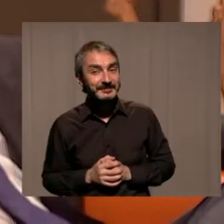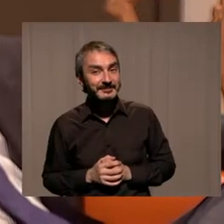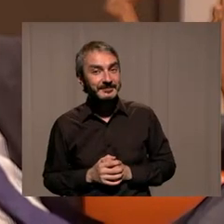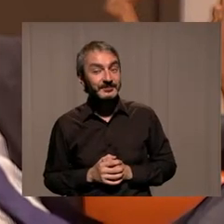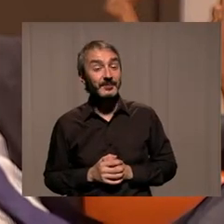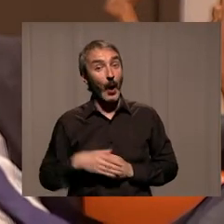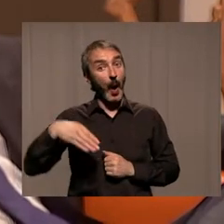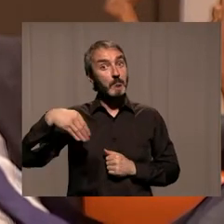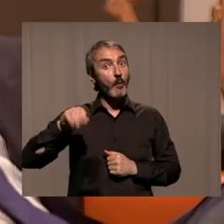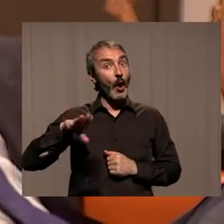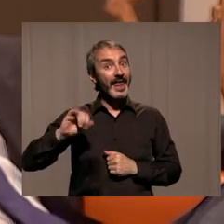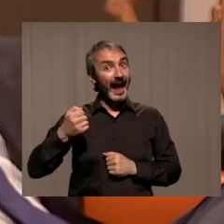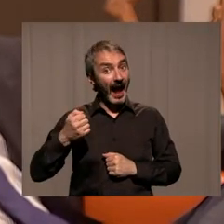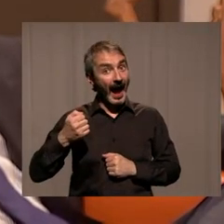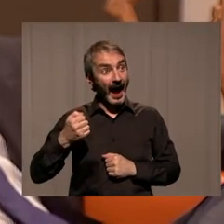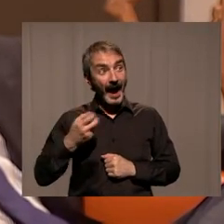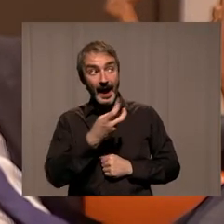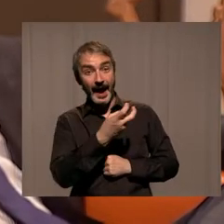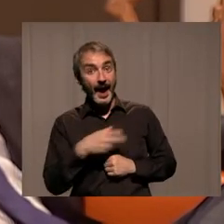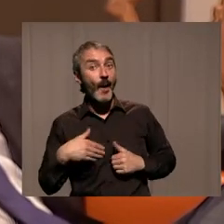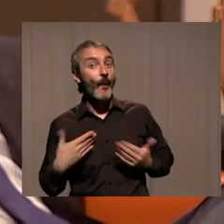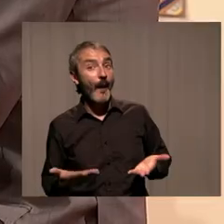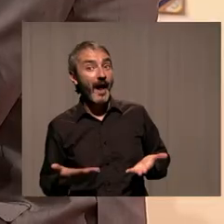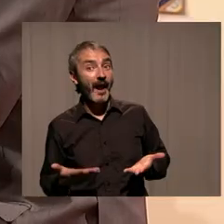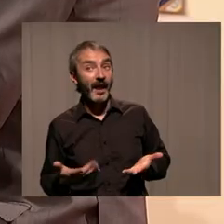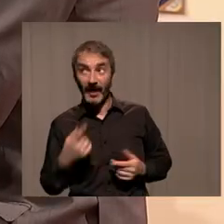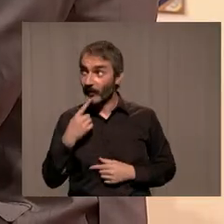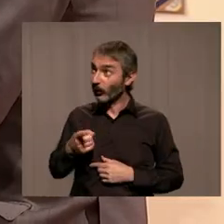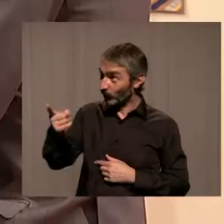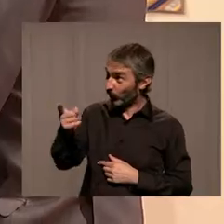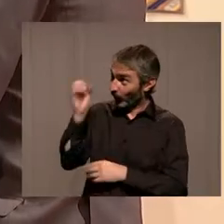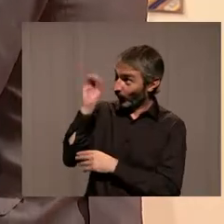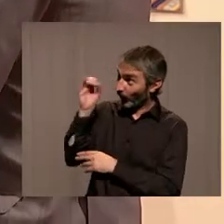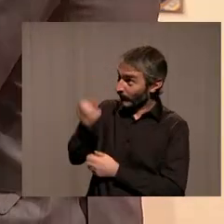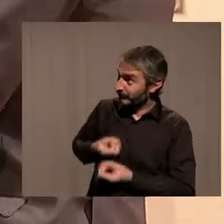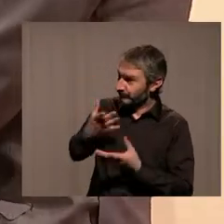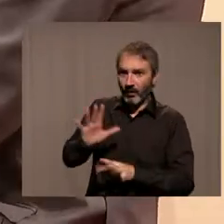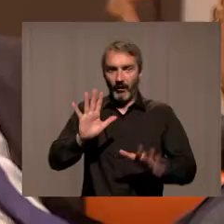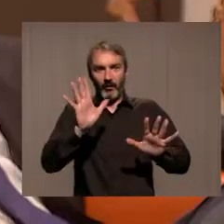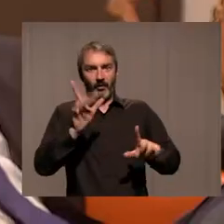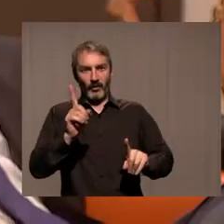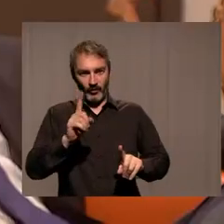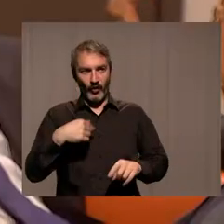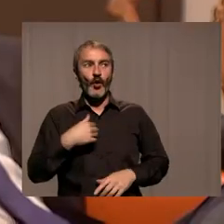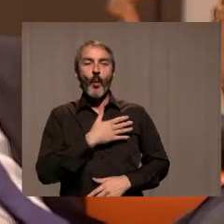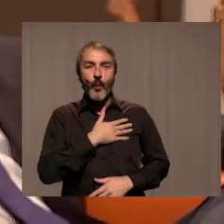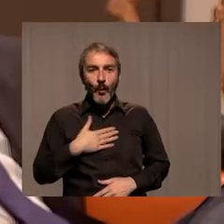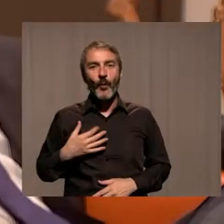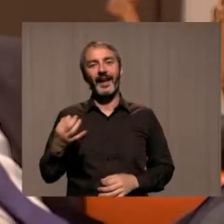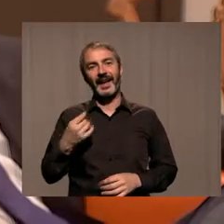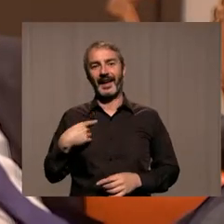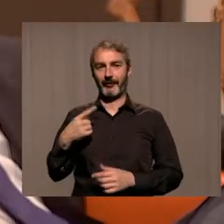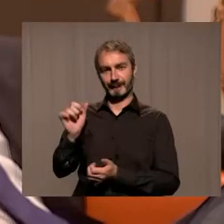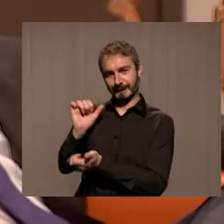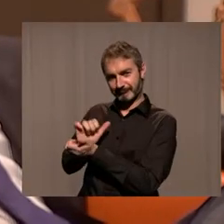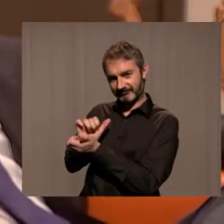la Mònica no arriba. Llavors, vols fer el discurs? No, jo preferiria no haver de fer el discurs. Dic